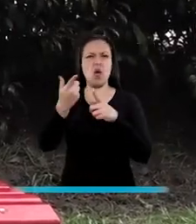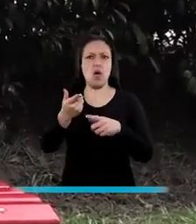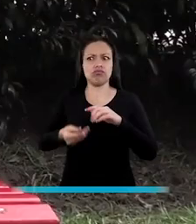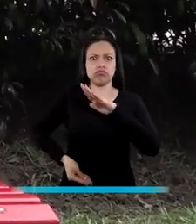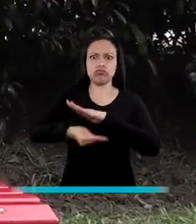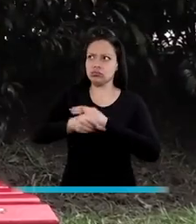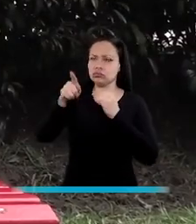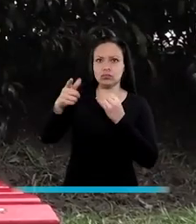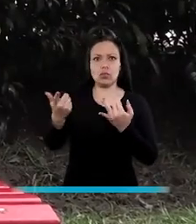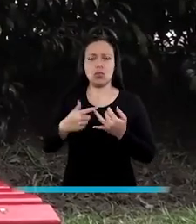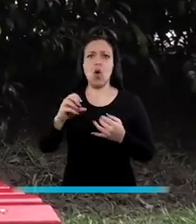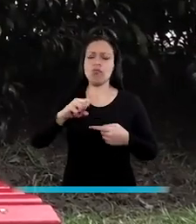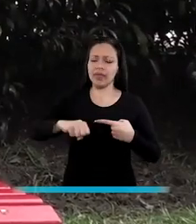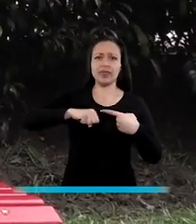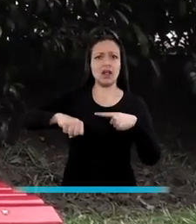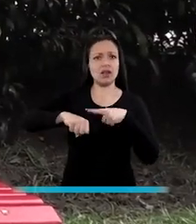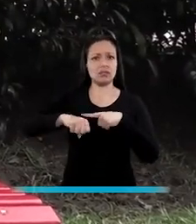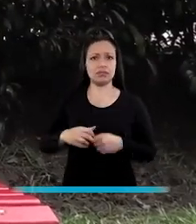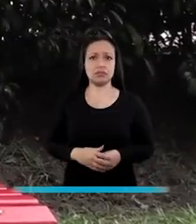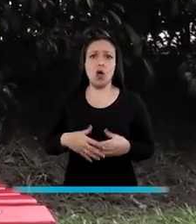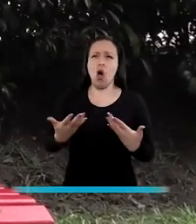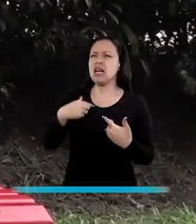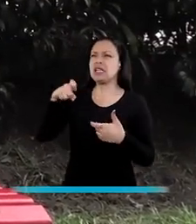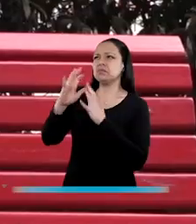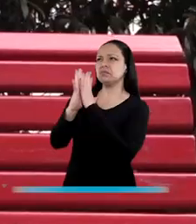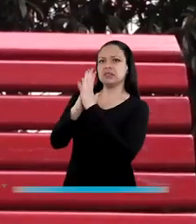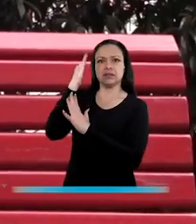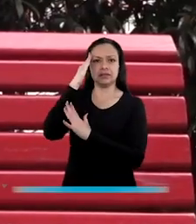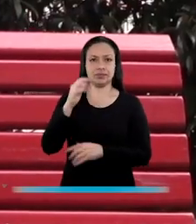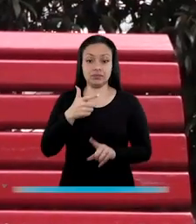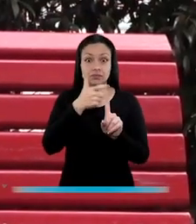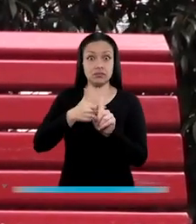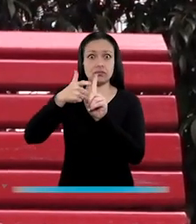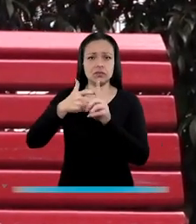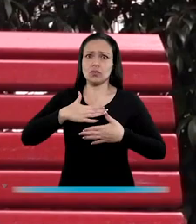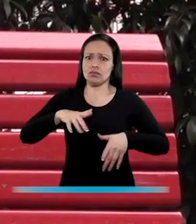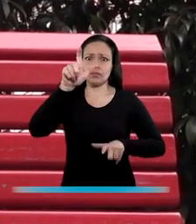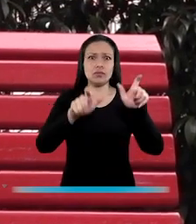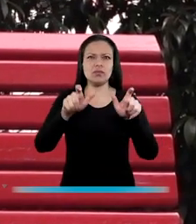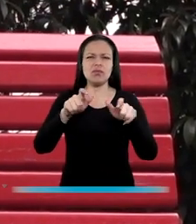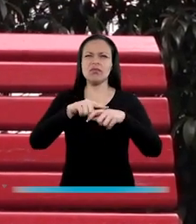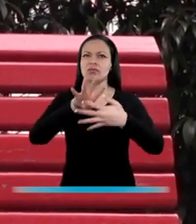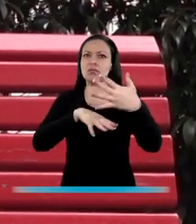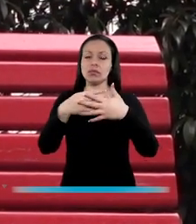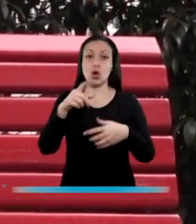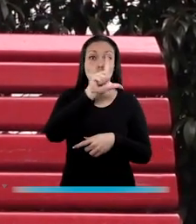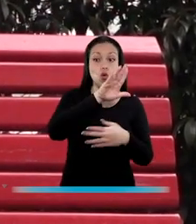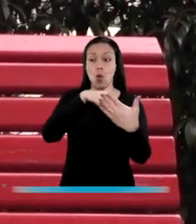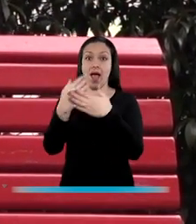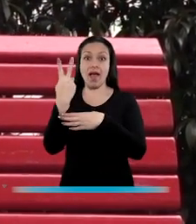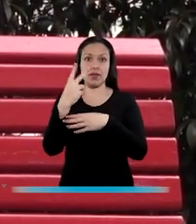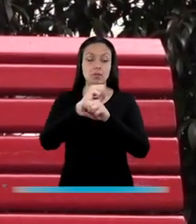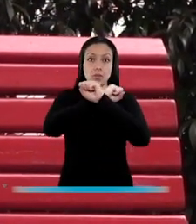pedir protección individual o colectiva de derechos o solicitar información en la procu atendemos a la ciudadanía de lunes a viernes de